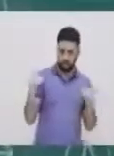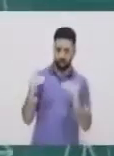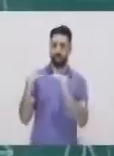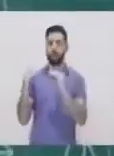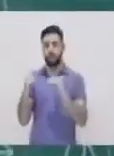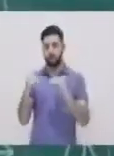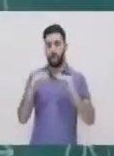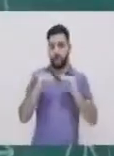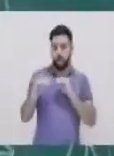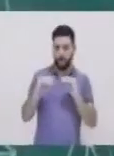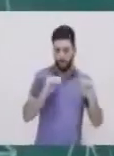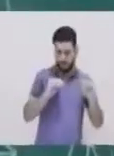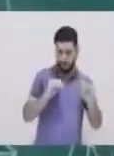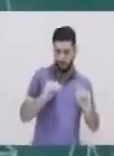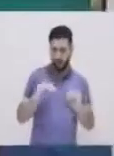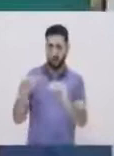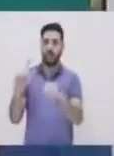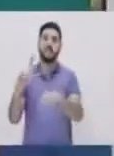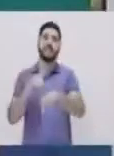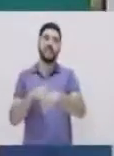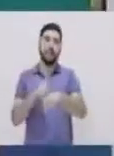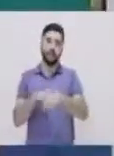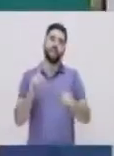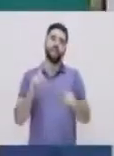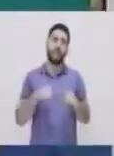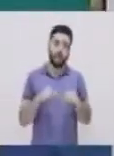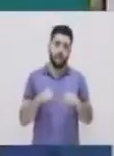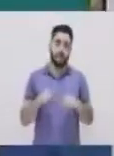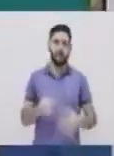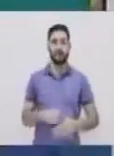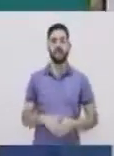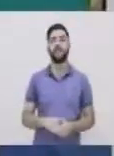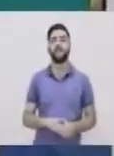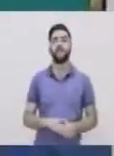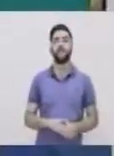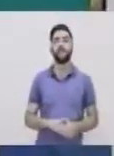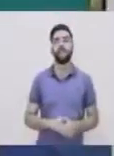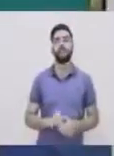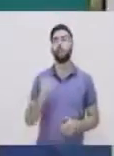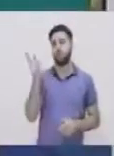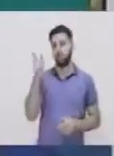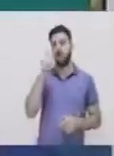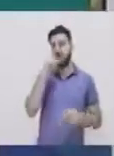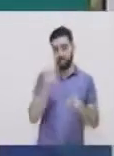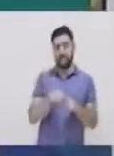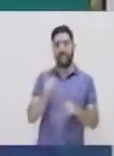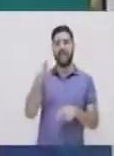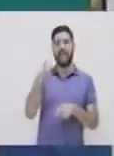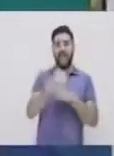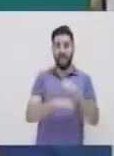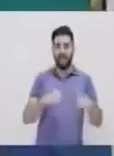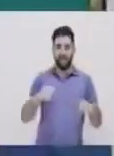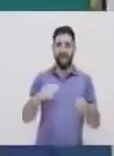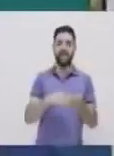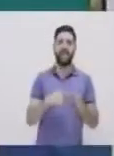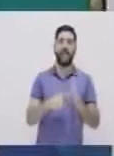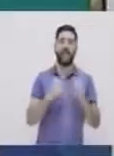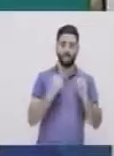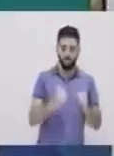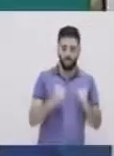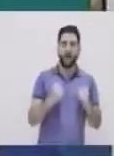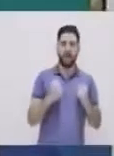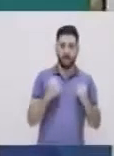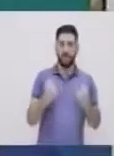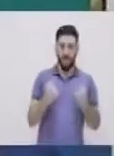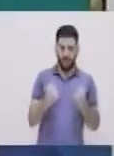objeto durante un intervalo de tiempo. Por esta razón se denota con el delta T, ¿sí? Este delta indica que hay